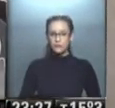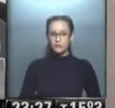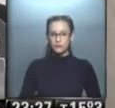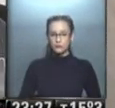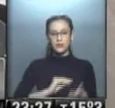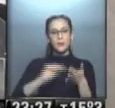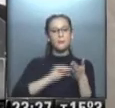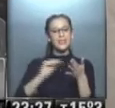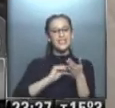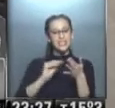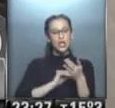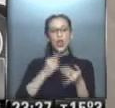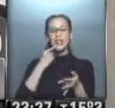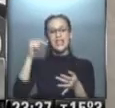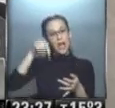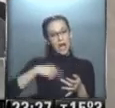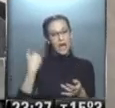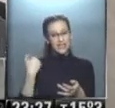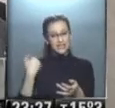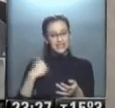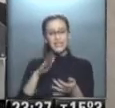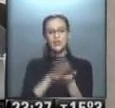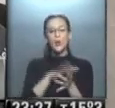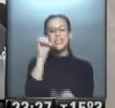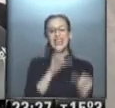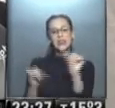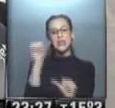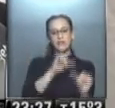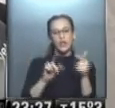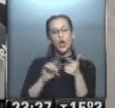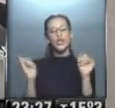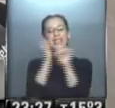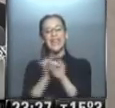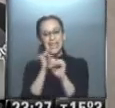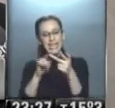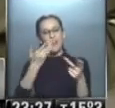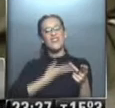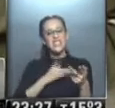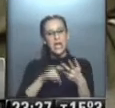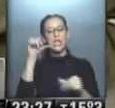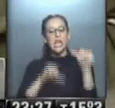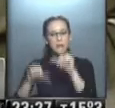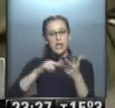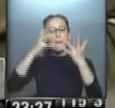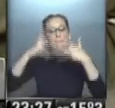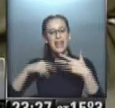El ministro Lino Barañao aseguró que en el país, en las carreras científicas, ingeniería, física, química y matemáticas, hay